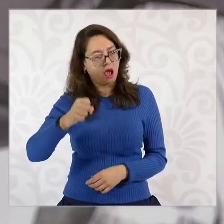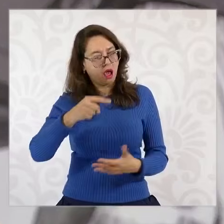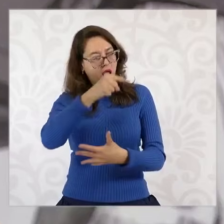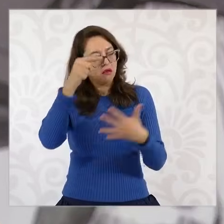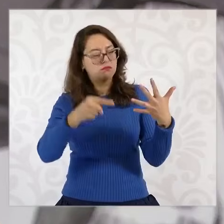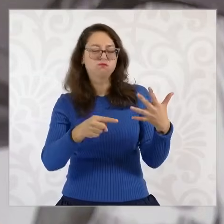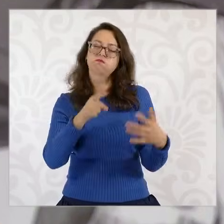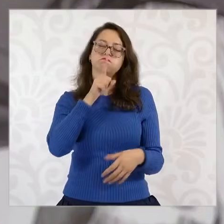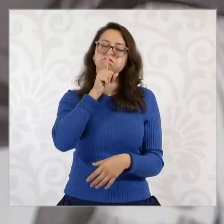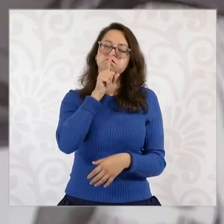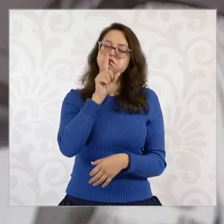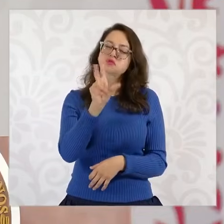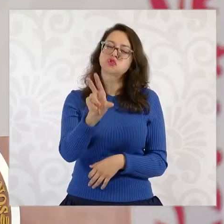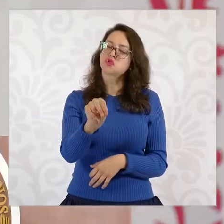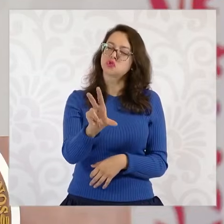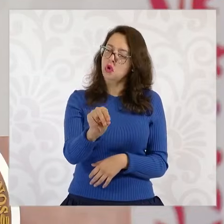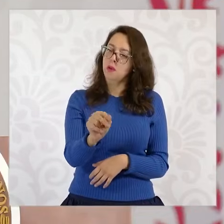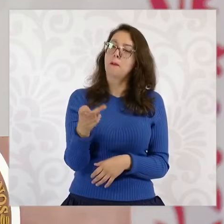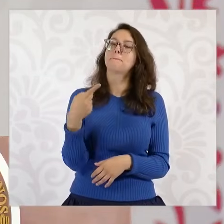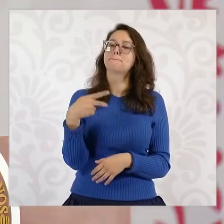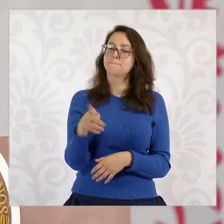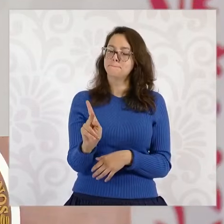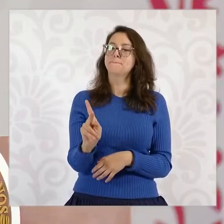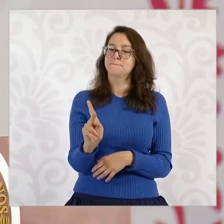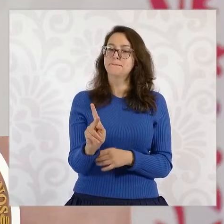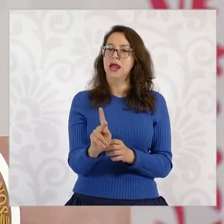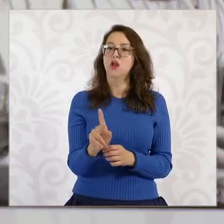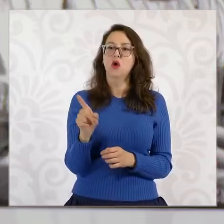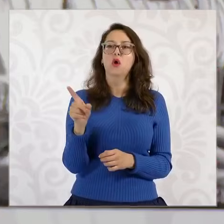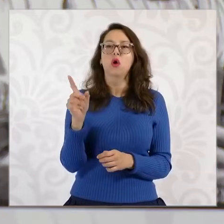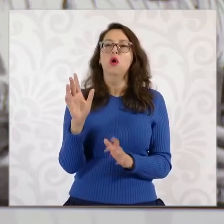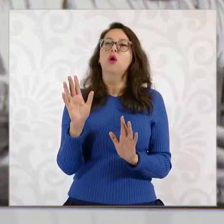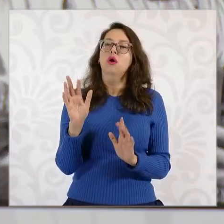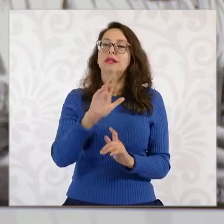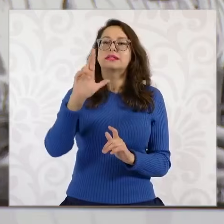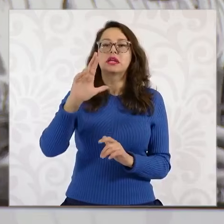que hoy tenemos que evaluar de una manera distinta lo que fue la llegada de los españoles